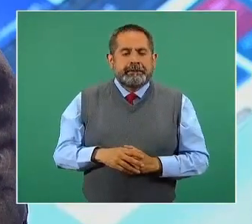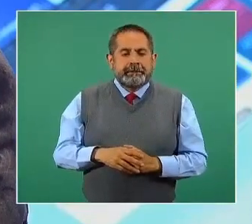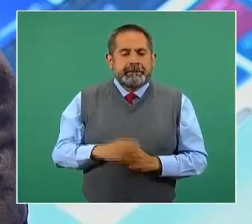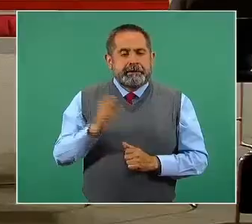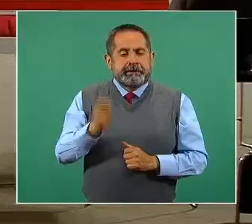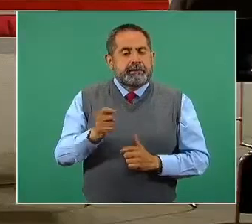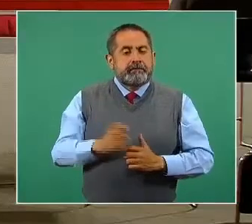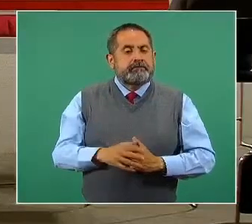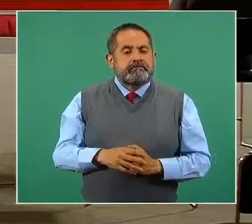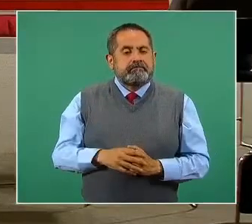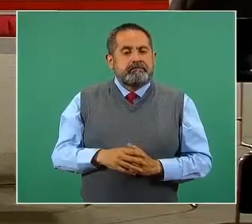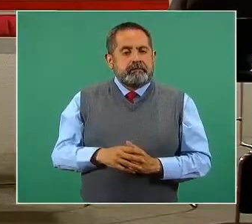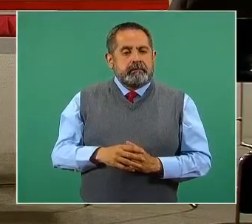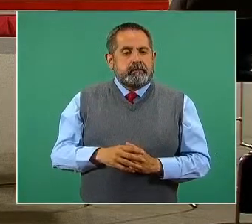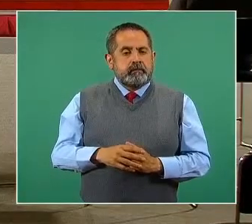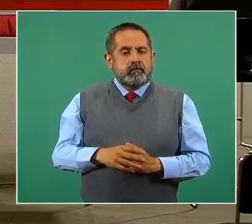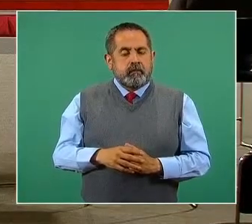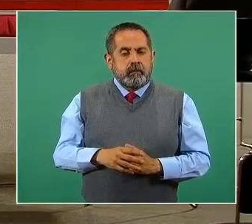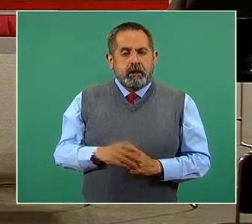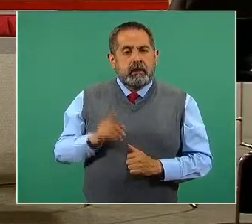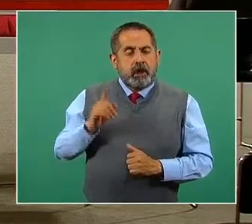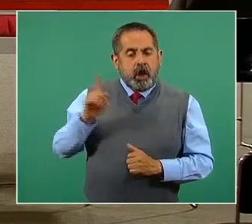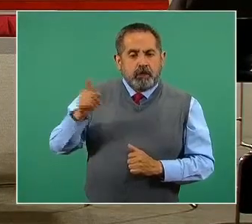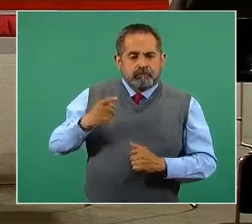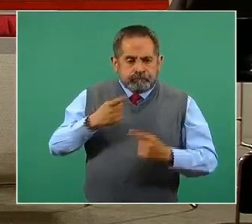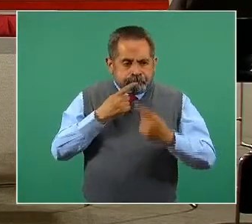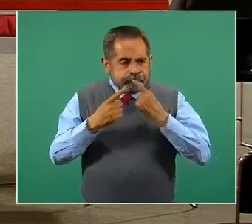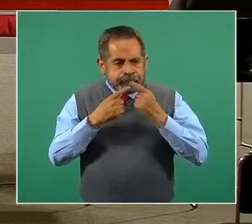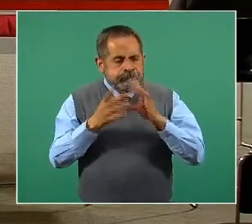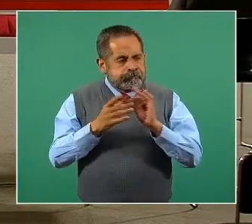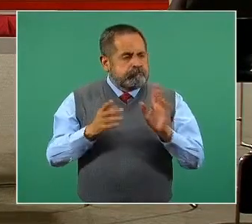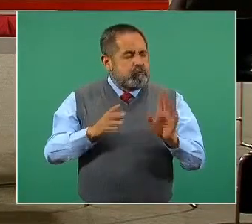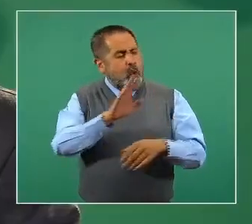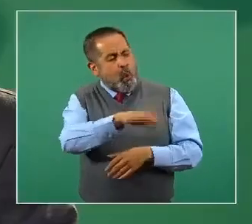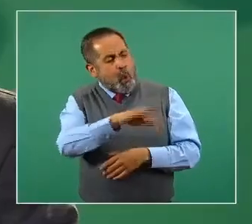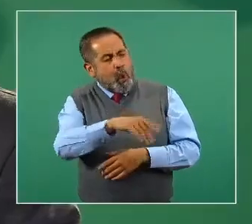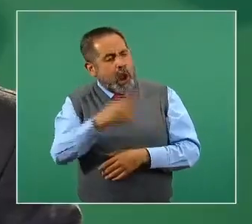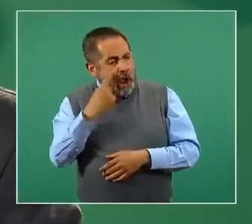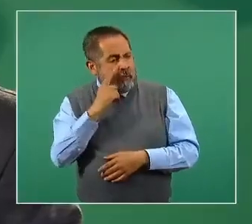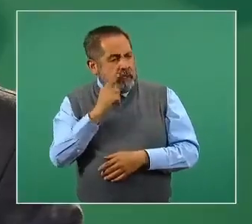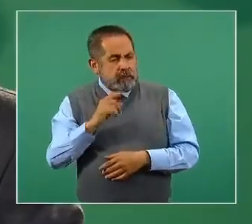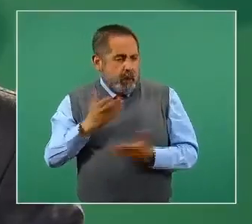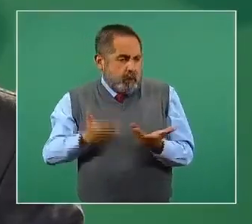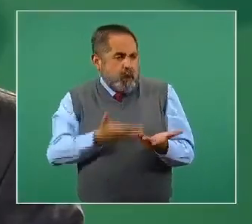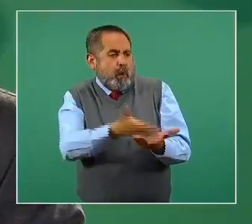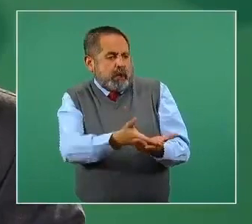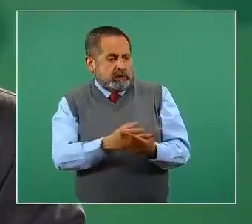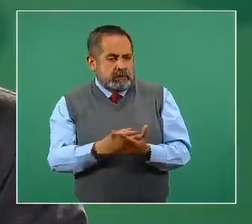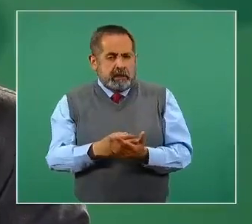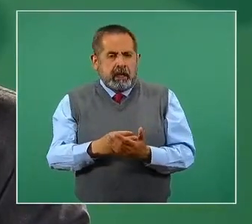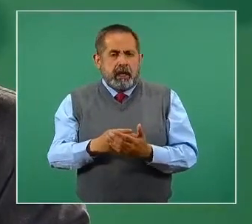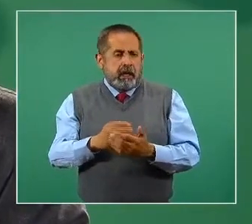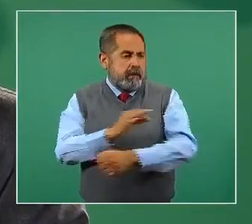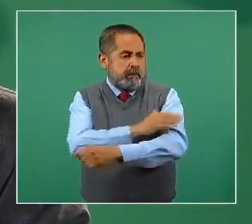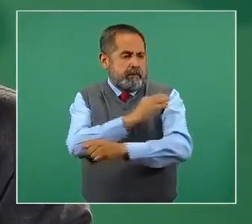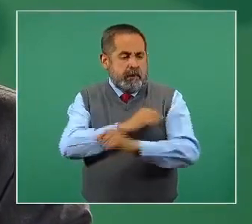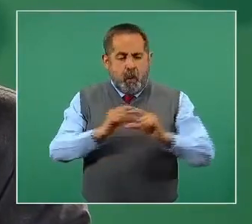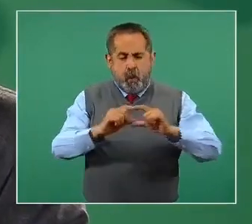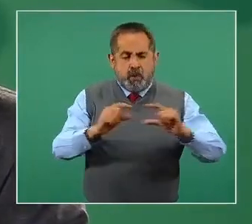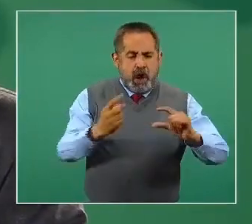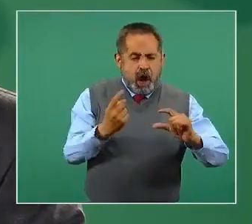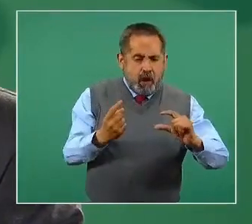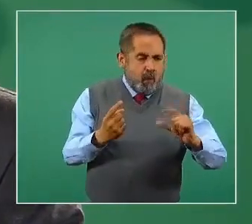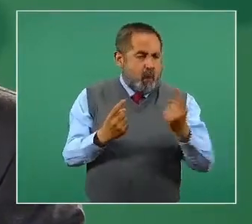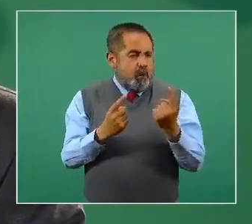y se aprovechó para conversar también sobre esta propuesta. Entonces el canciller ha